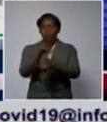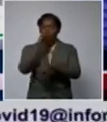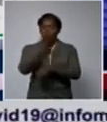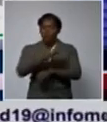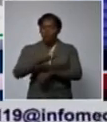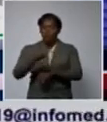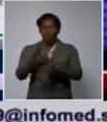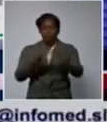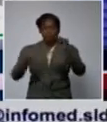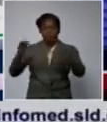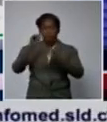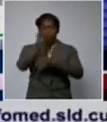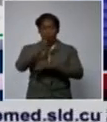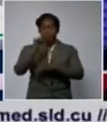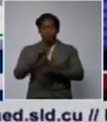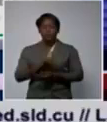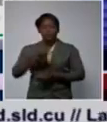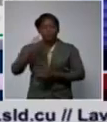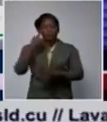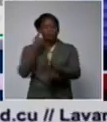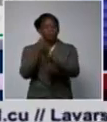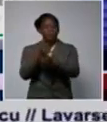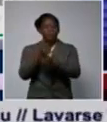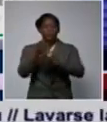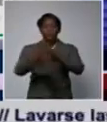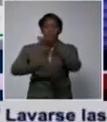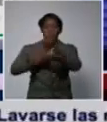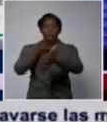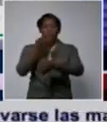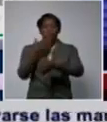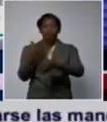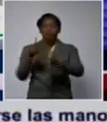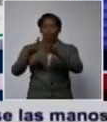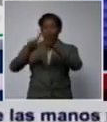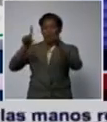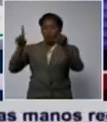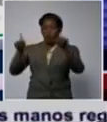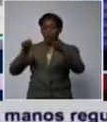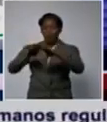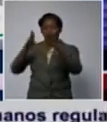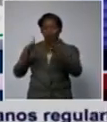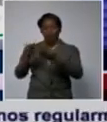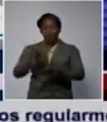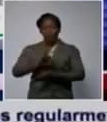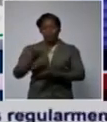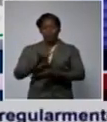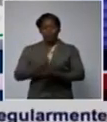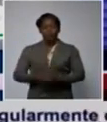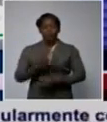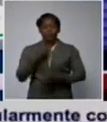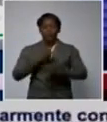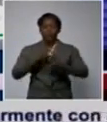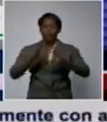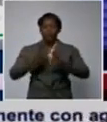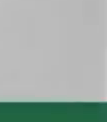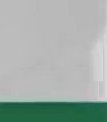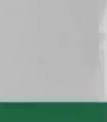de casa. Nos vemos mañana para seguirle contando lo que hace Cuba por la salud de su población. Muy buenos días.